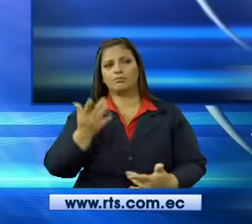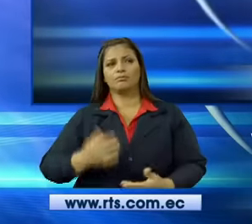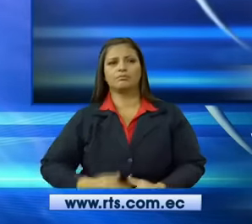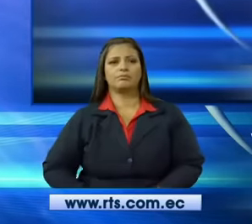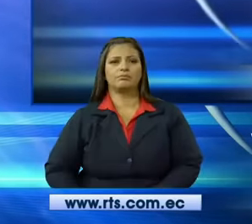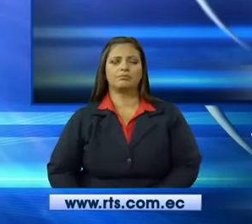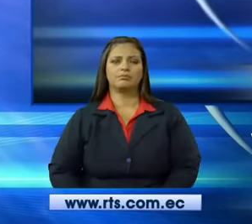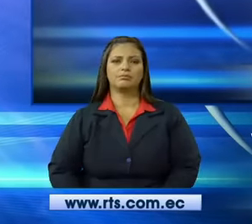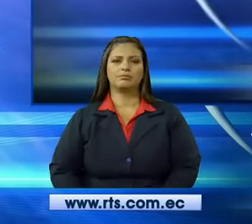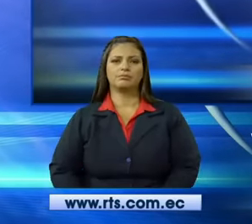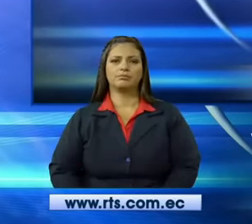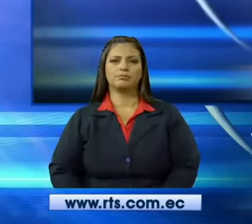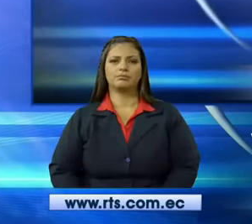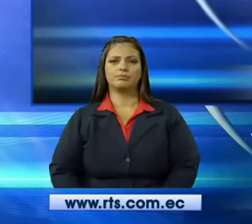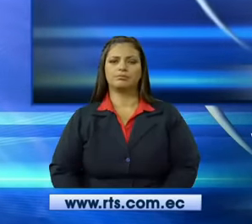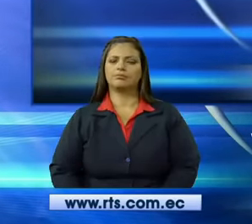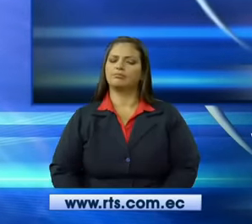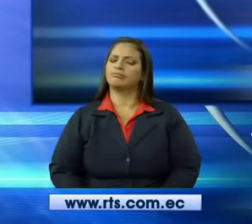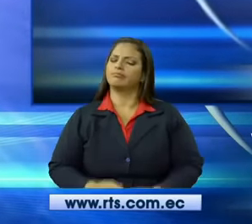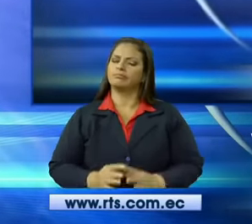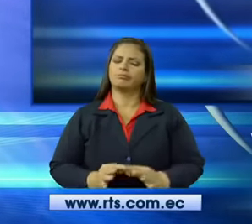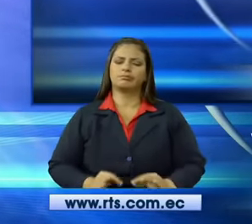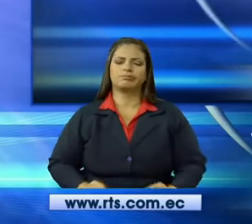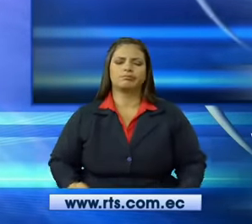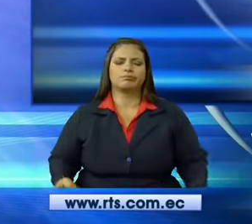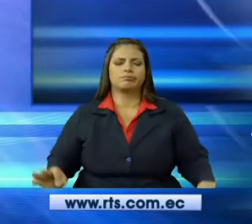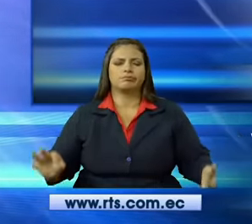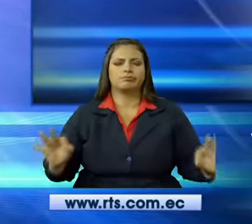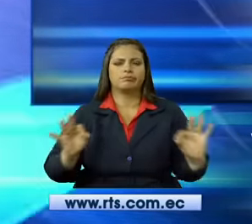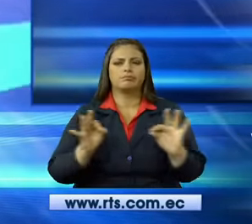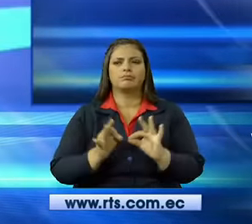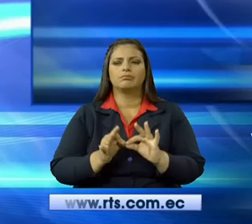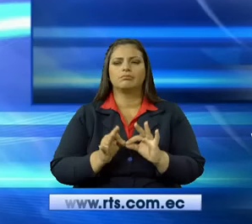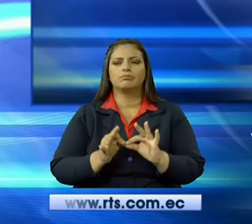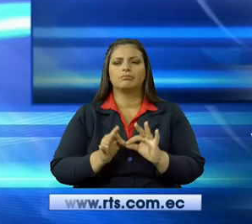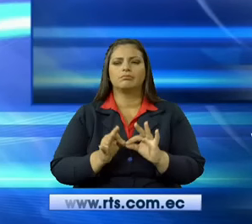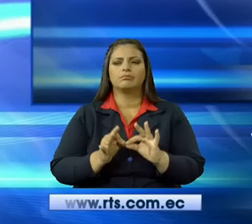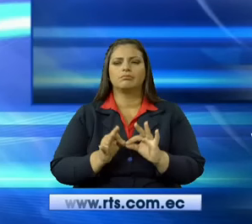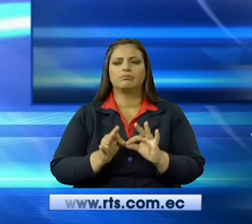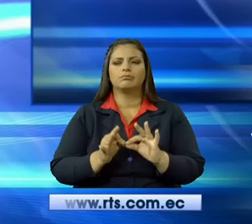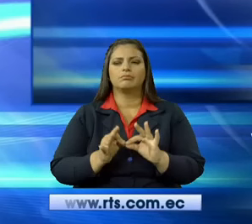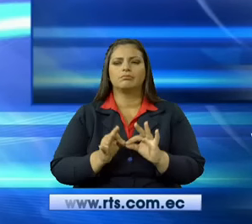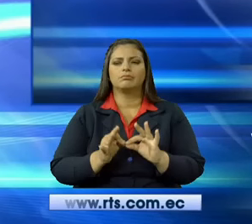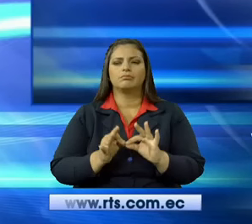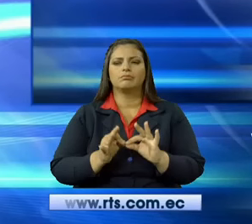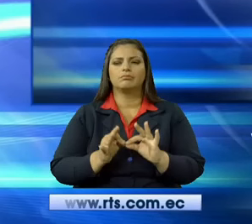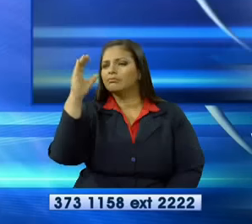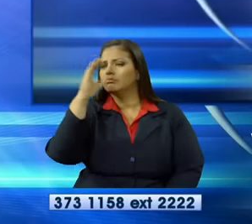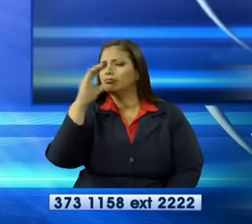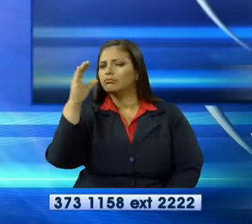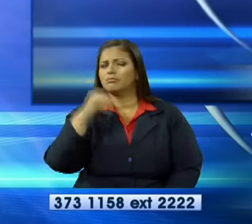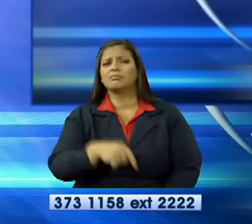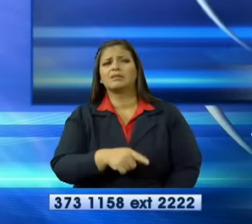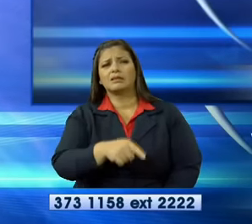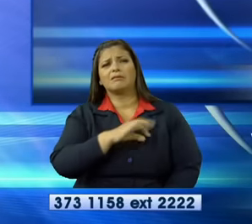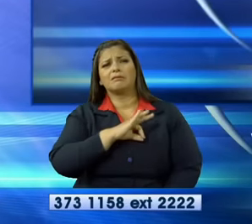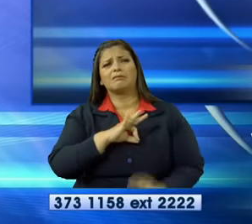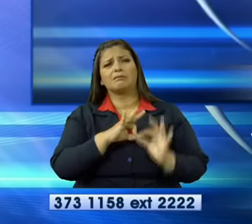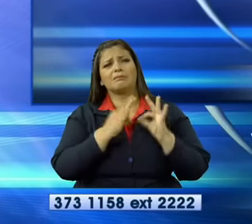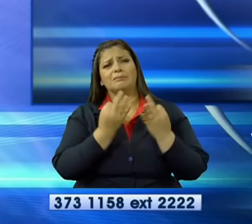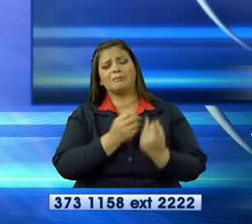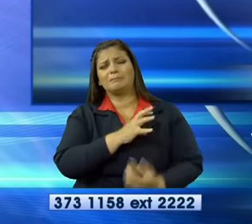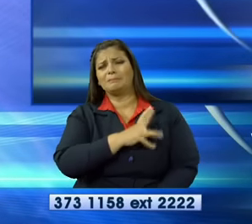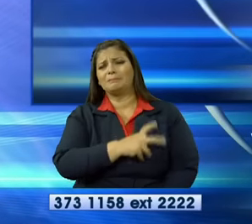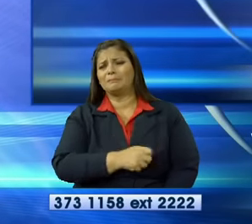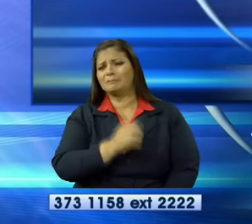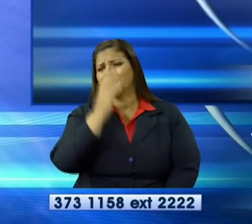estado vulnerable. Es importantísimo para sus familiares, los entendemos. Tenemos en nuestras familias padres, abuelitos, adultos mayores que